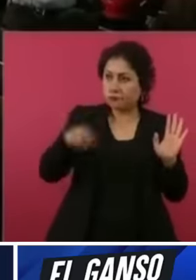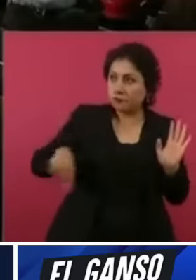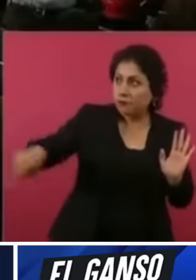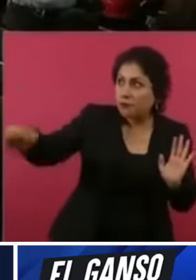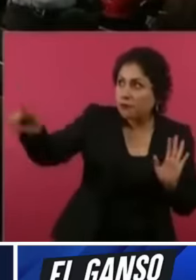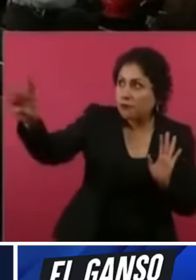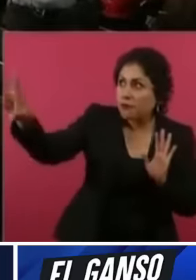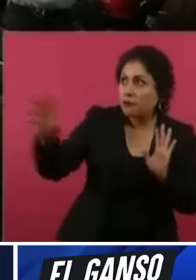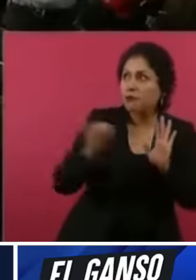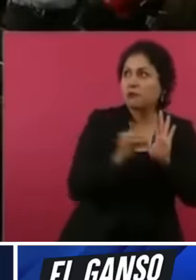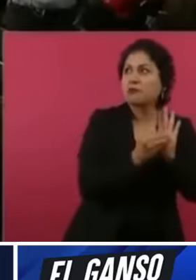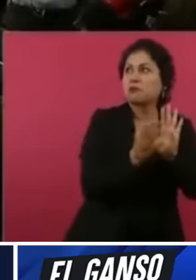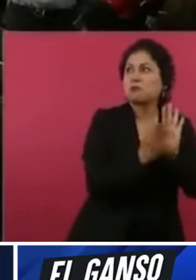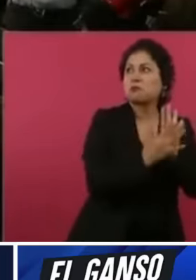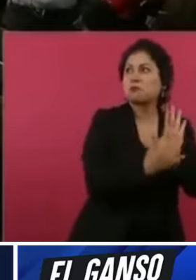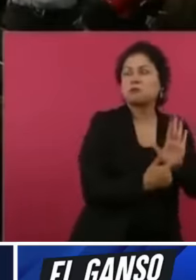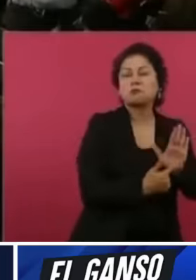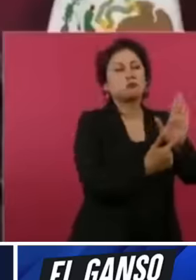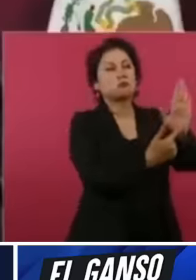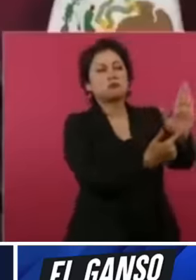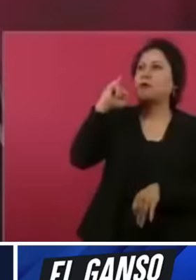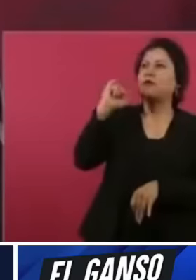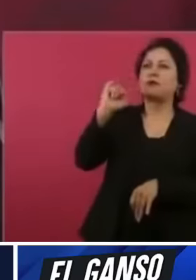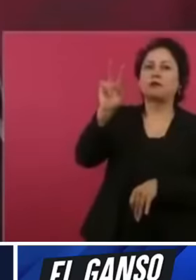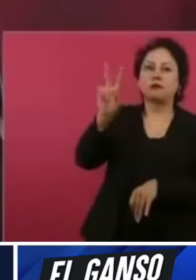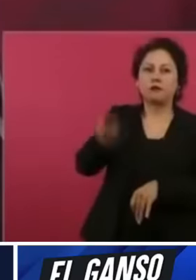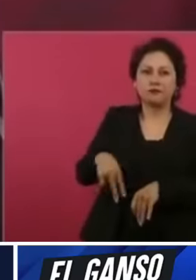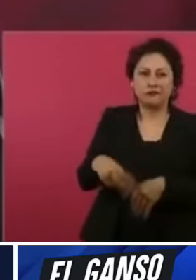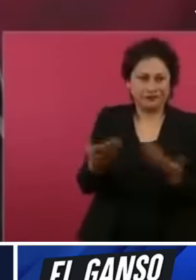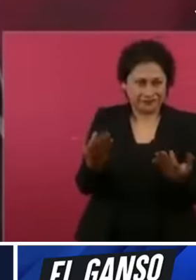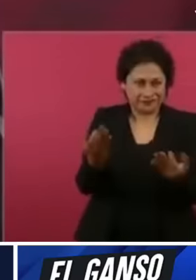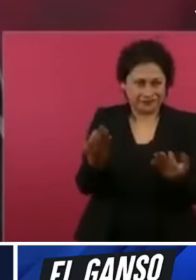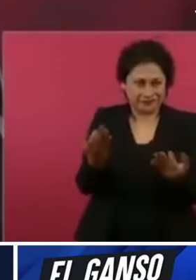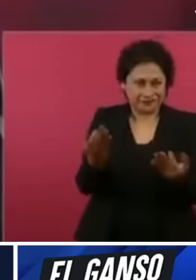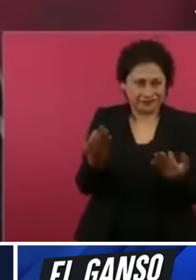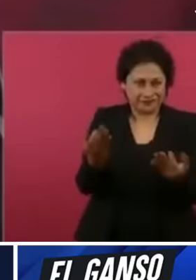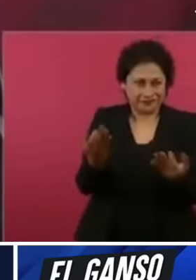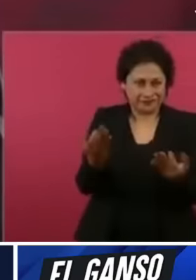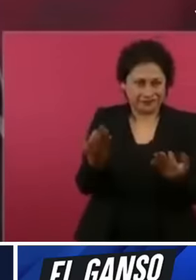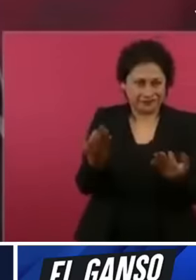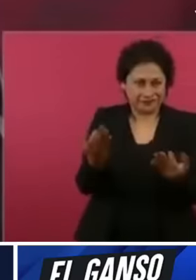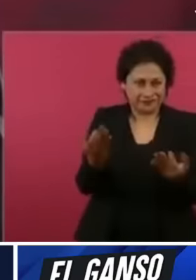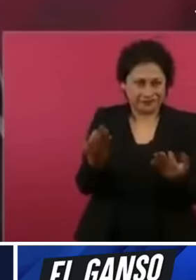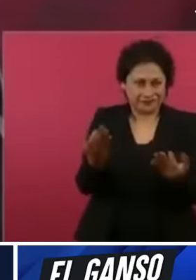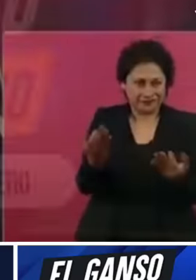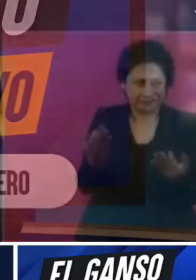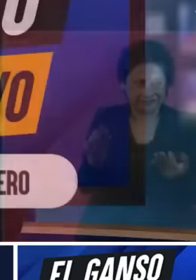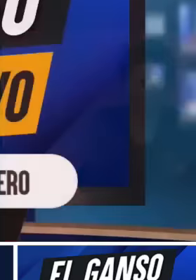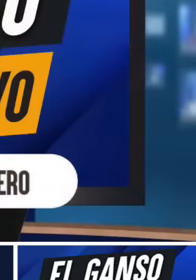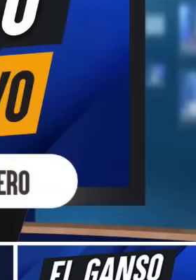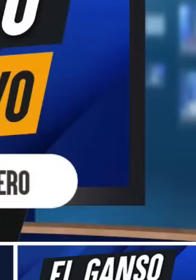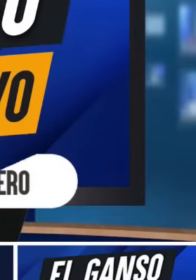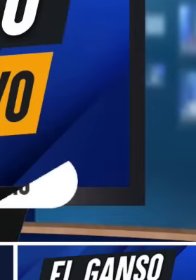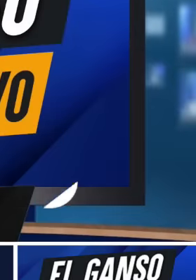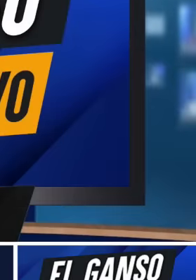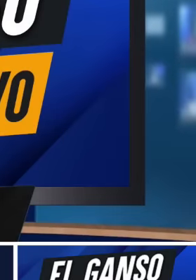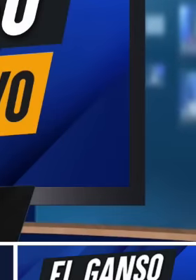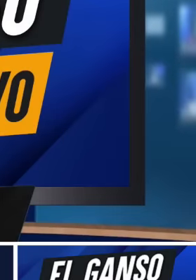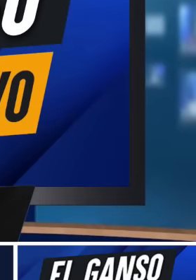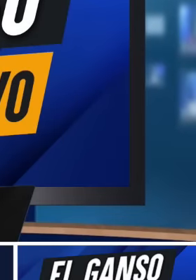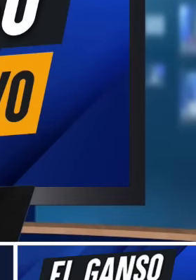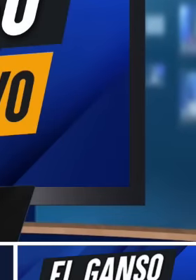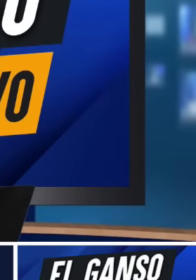para que la gente tenga información entonces la nueva sección de